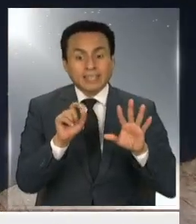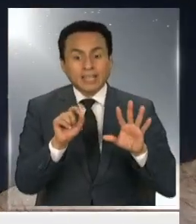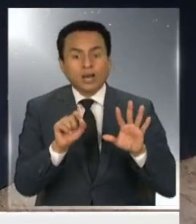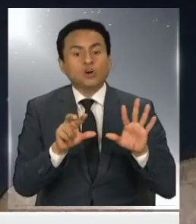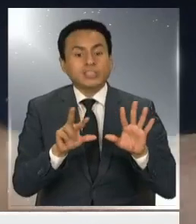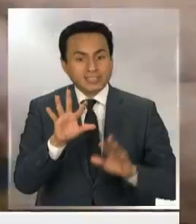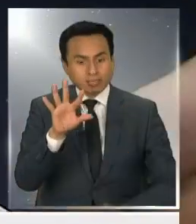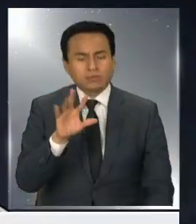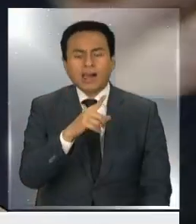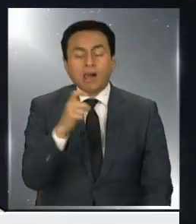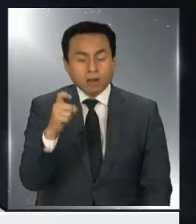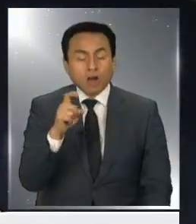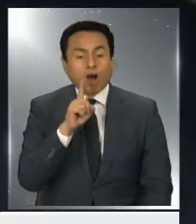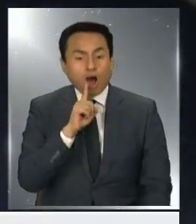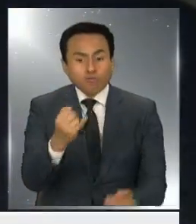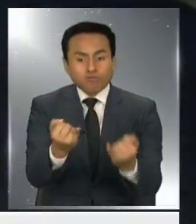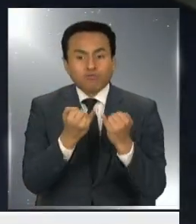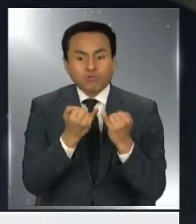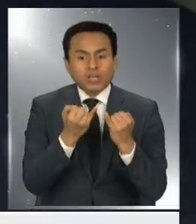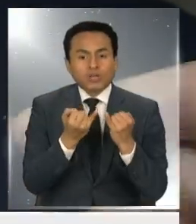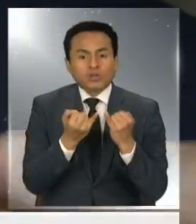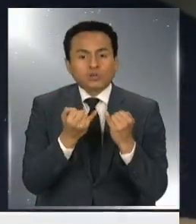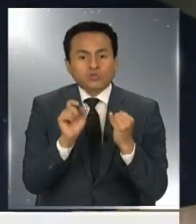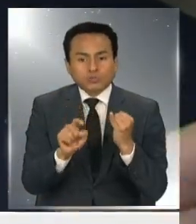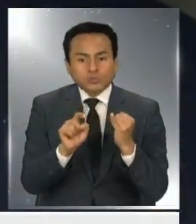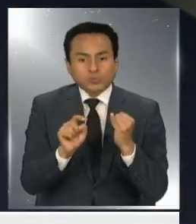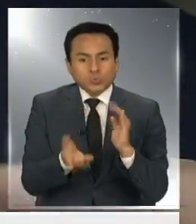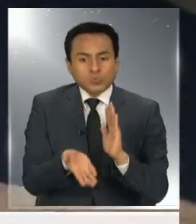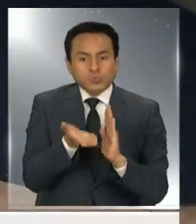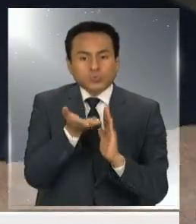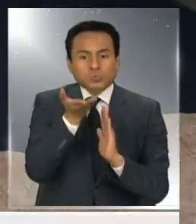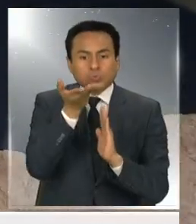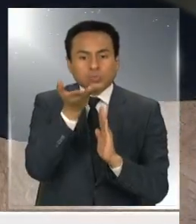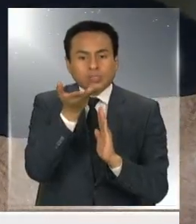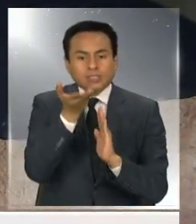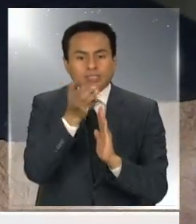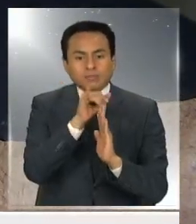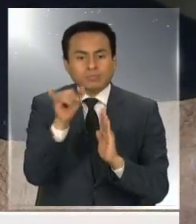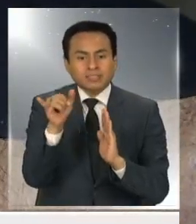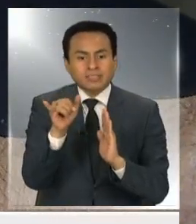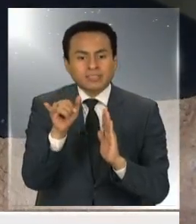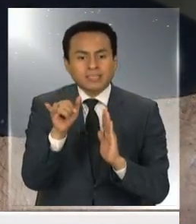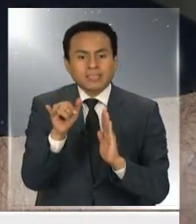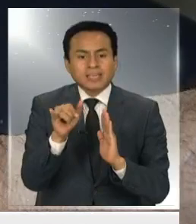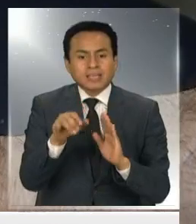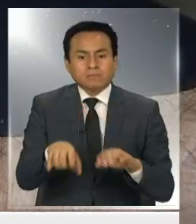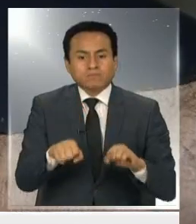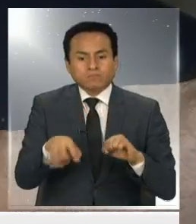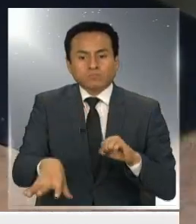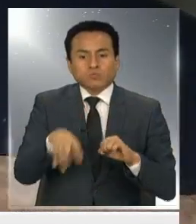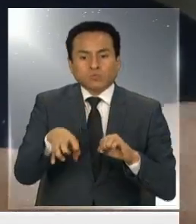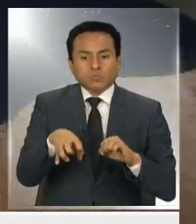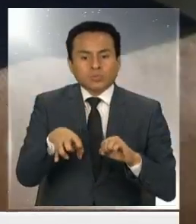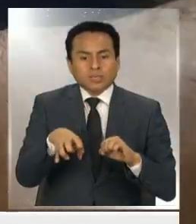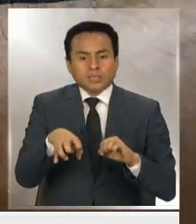70, 85, 100, en fin, lo va subiendo en la medida que... Y finalmente carga las palas.